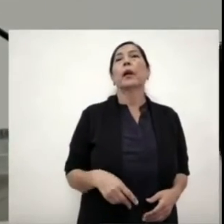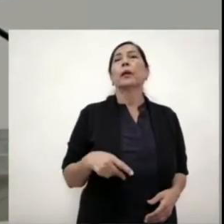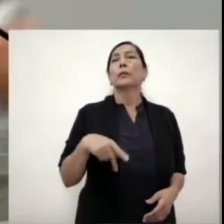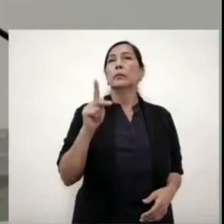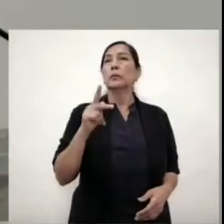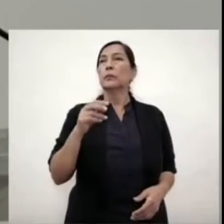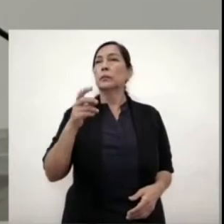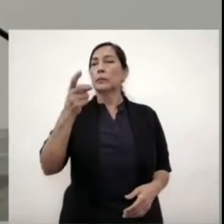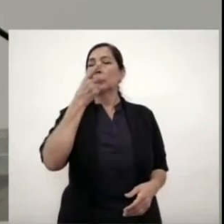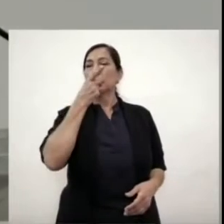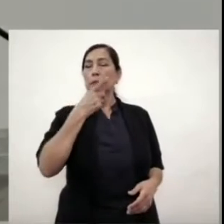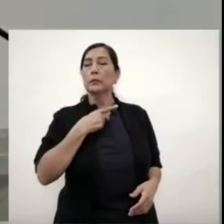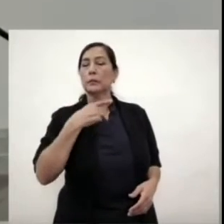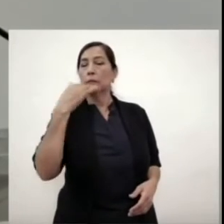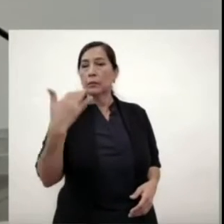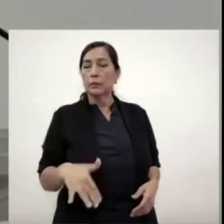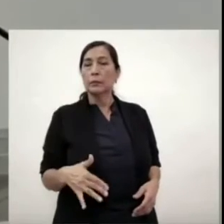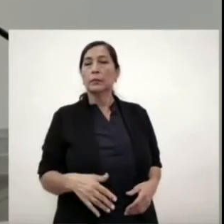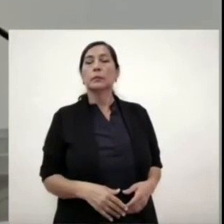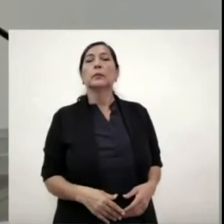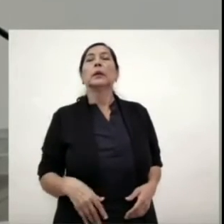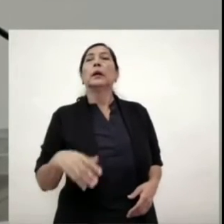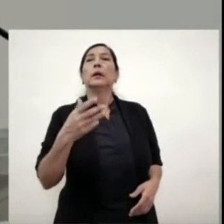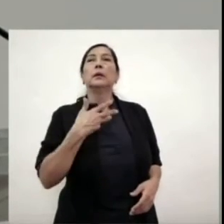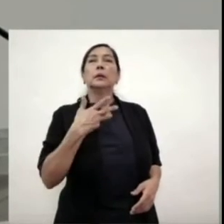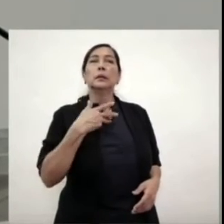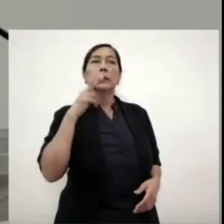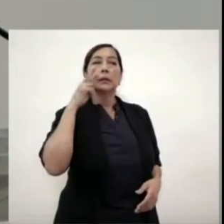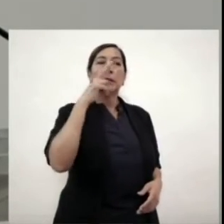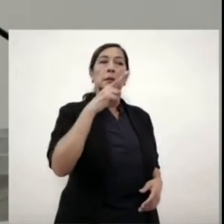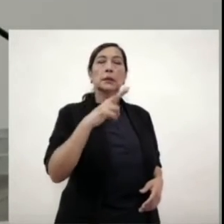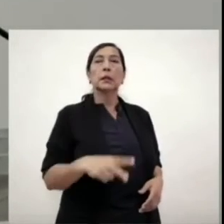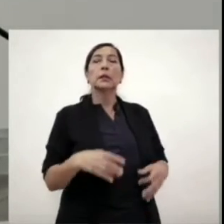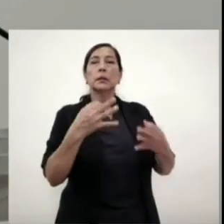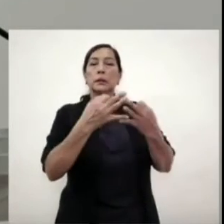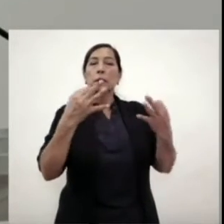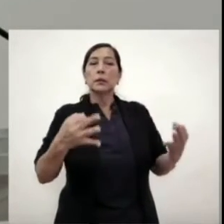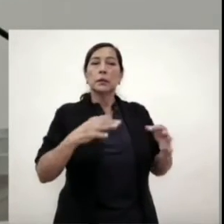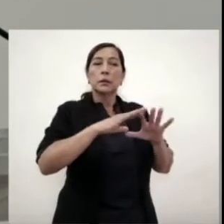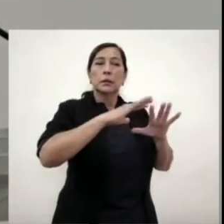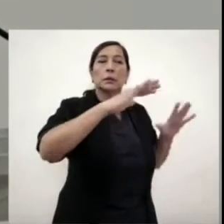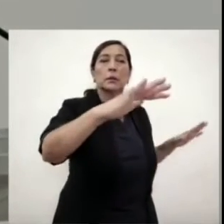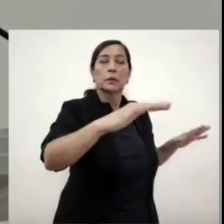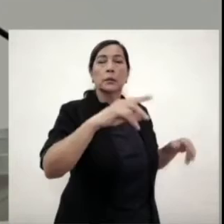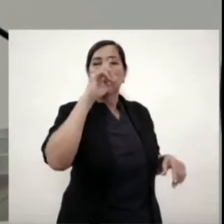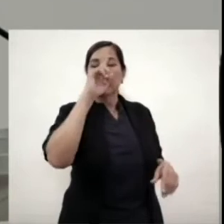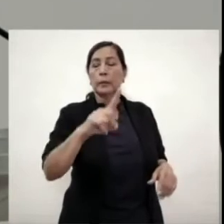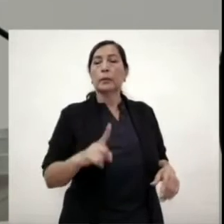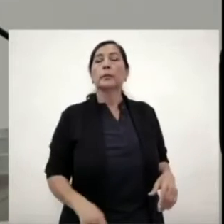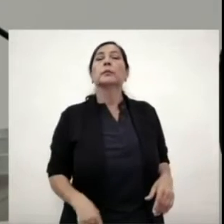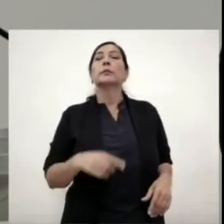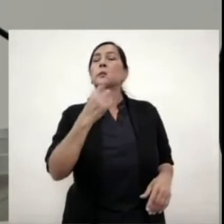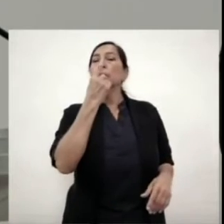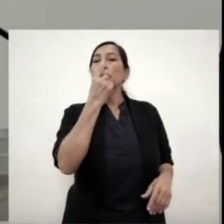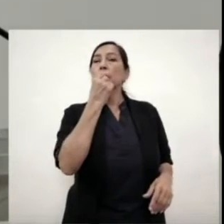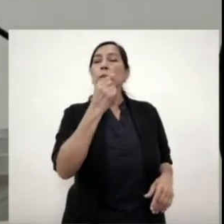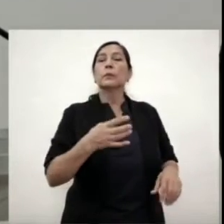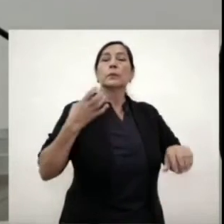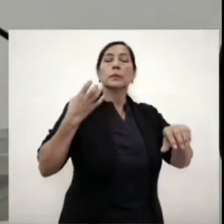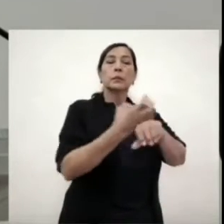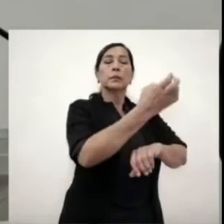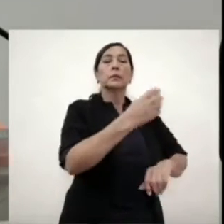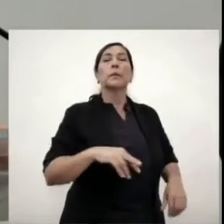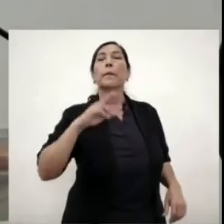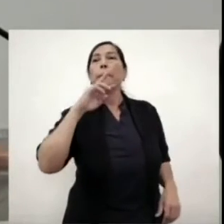por la Rinconada, una instalación para que los policías estatales tengan mejores condiciones para realizar